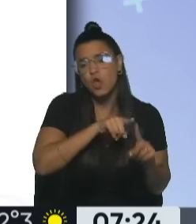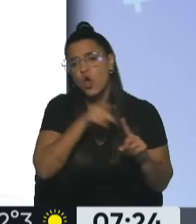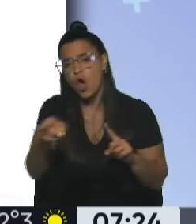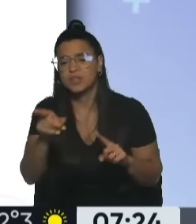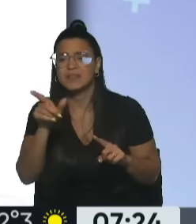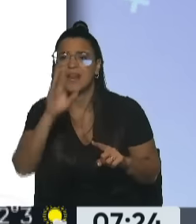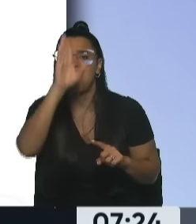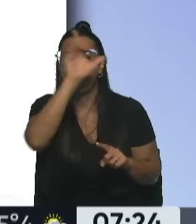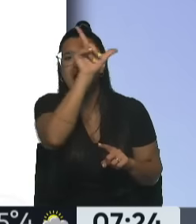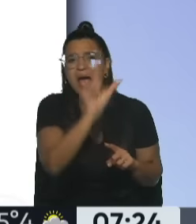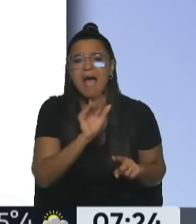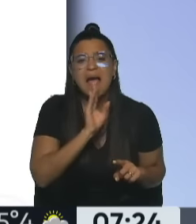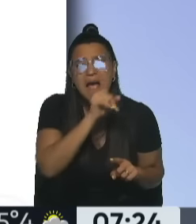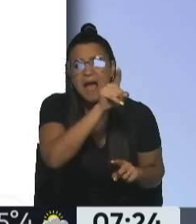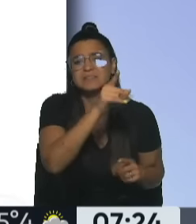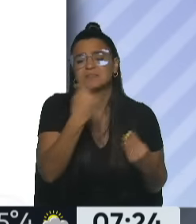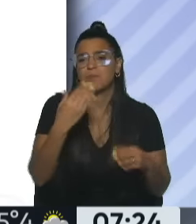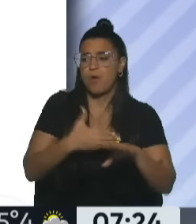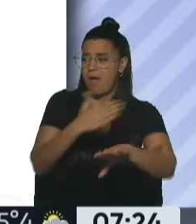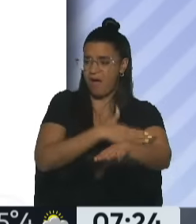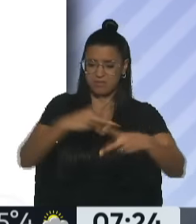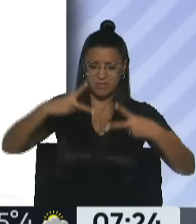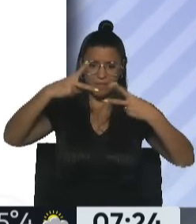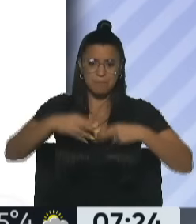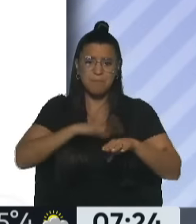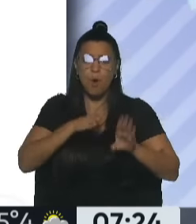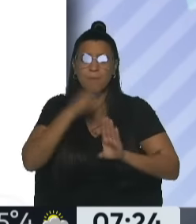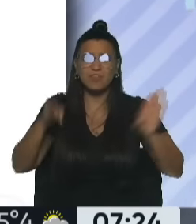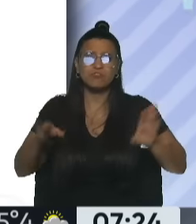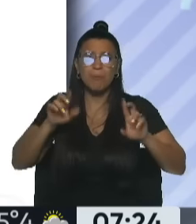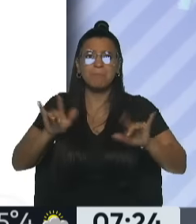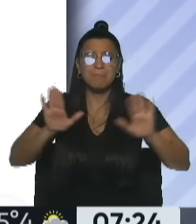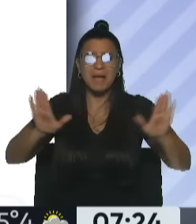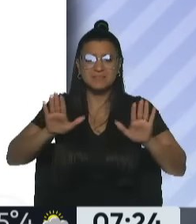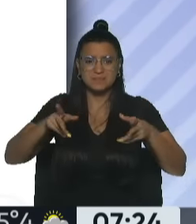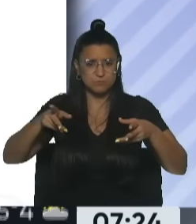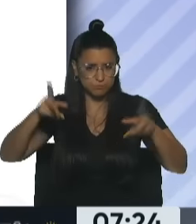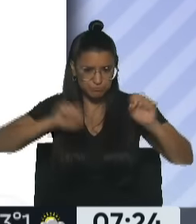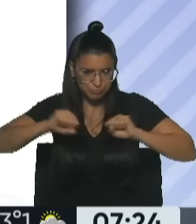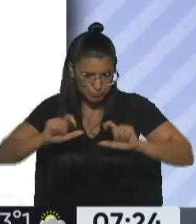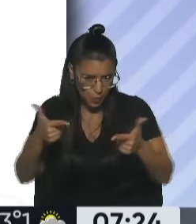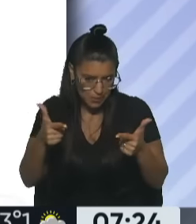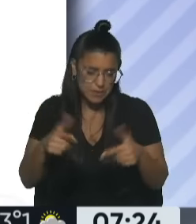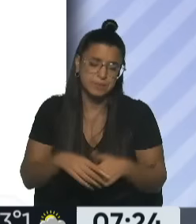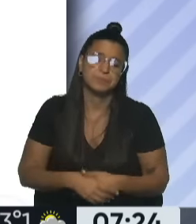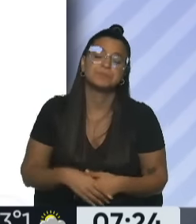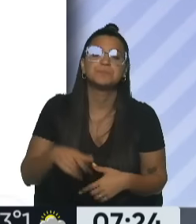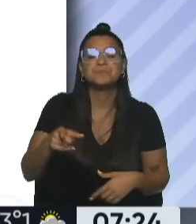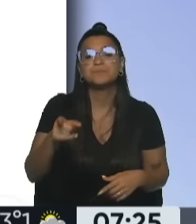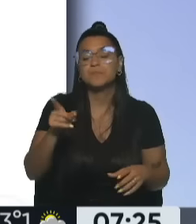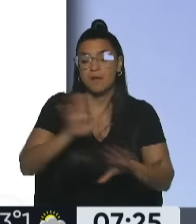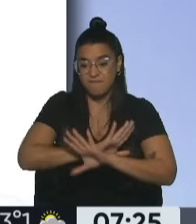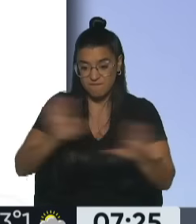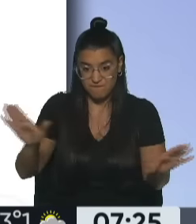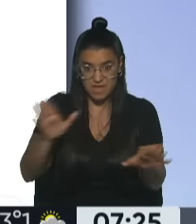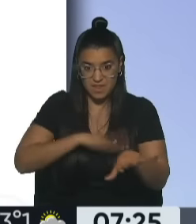Gaza tras el fin de la pausa humanitaria. Y Ale, teniendo en cuenta esto, el término de la tregua,